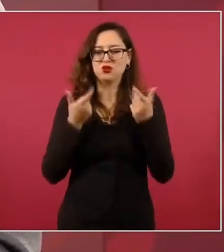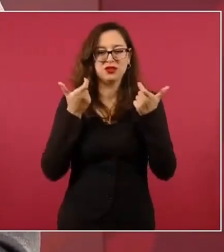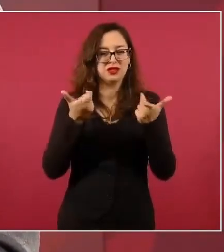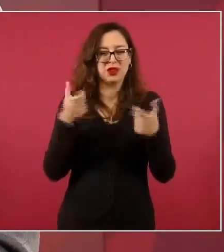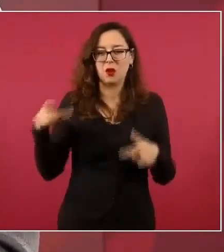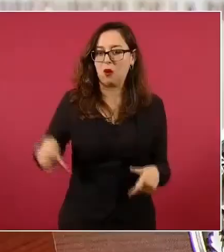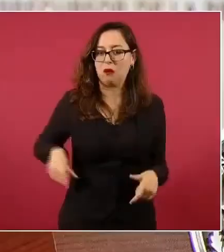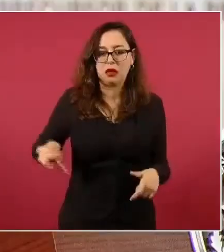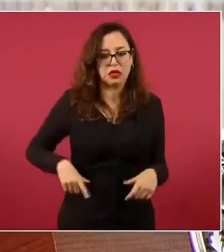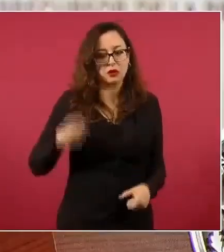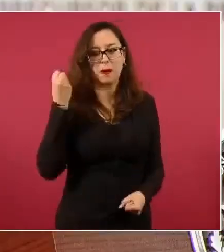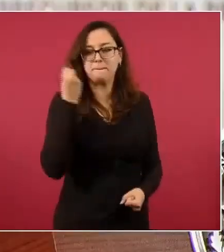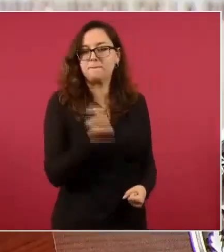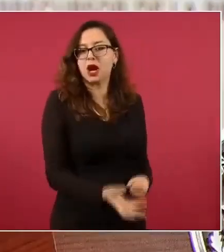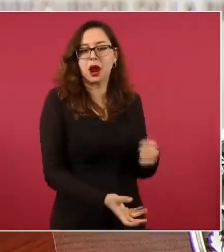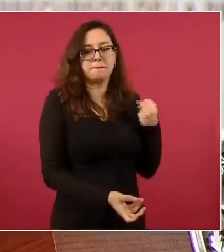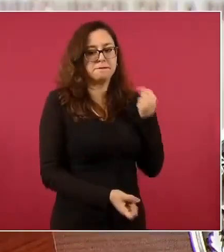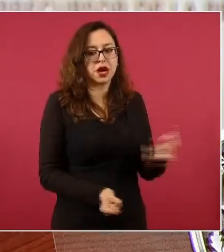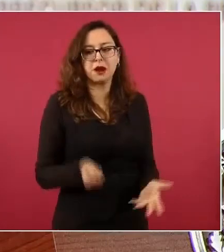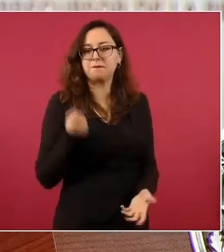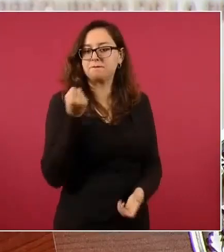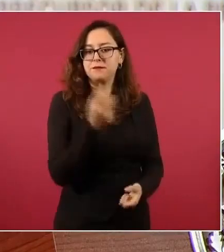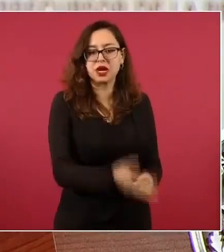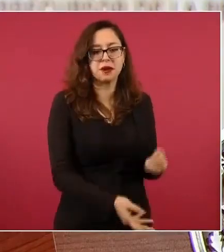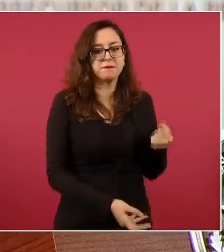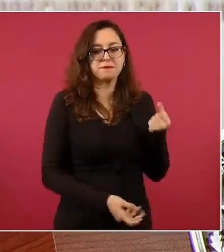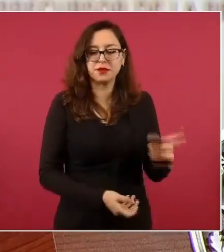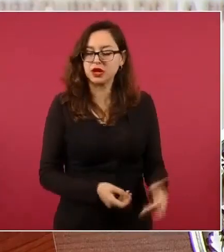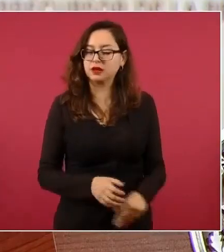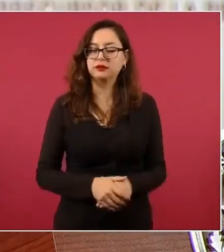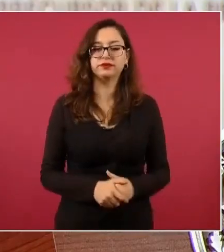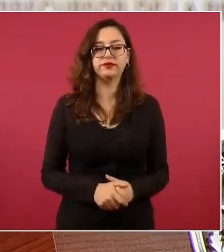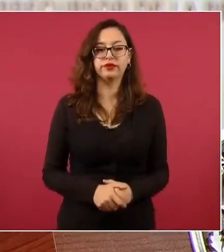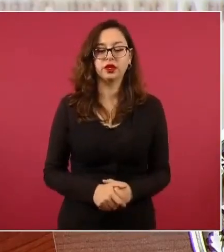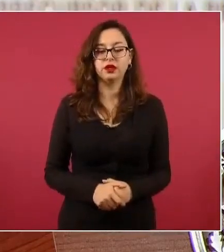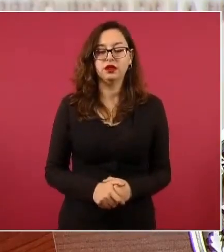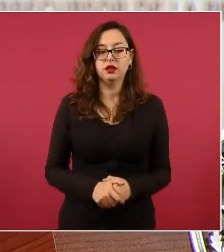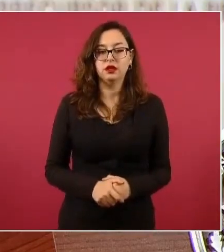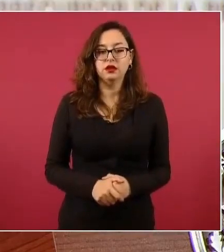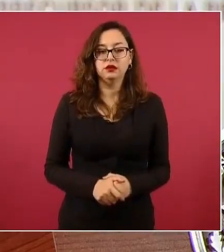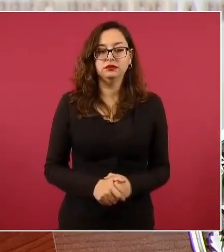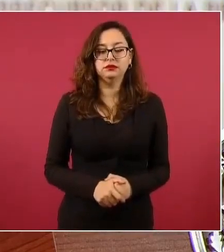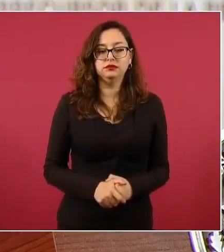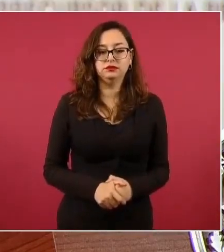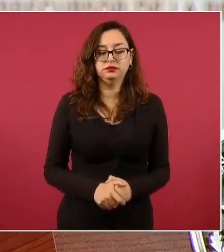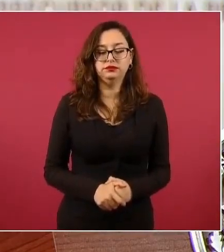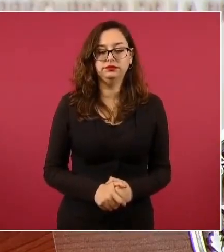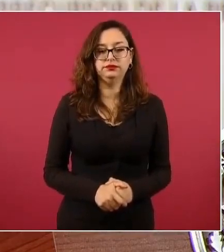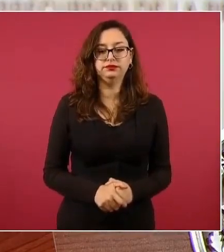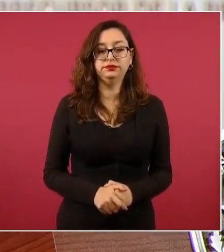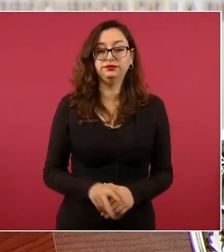describe con muchísima claridad estos intelectuales orgánicos.